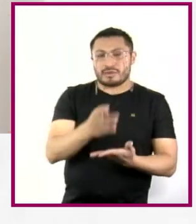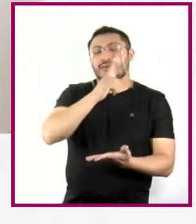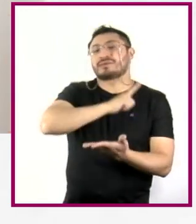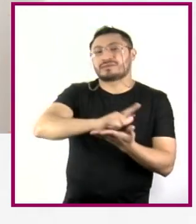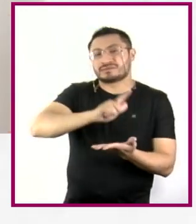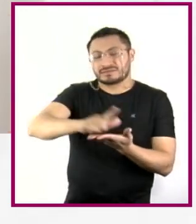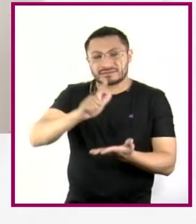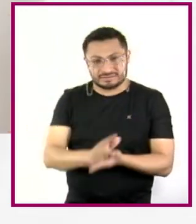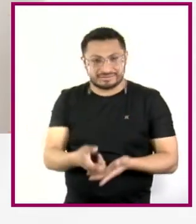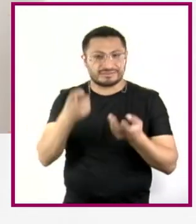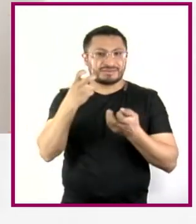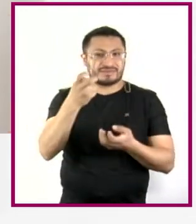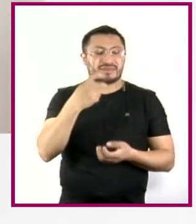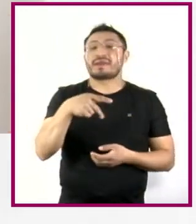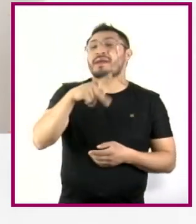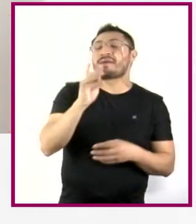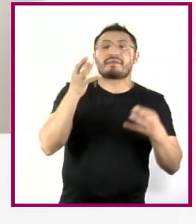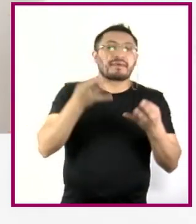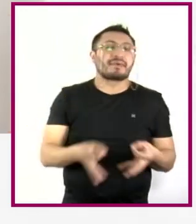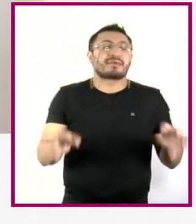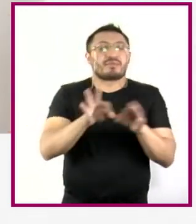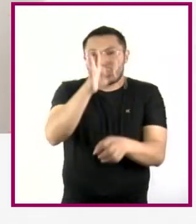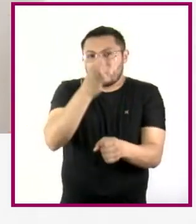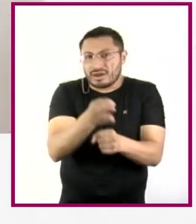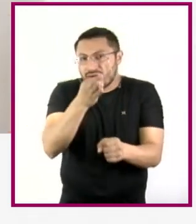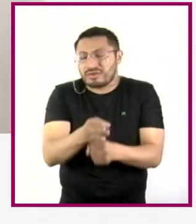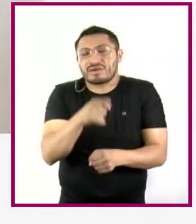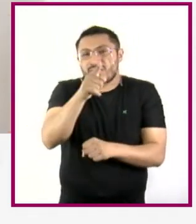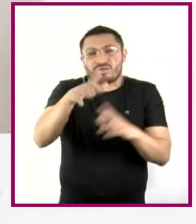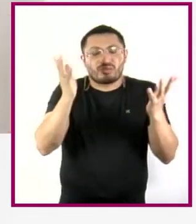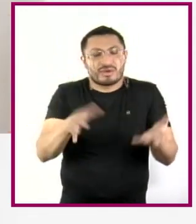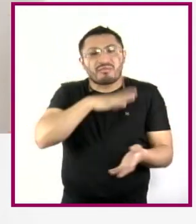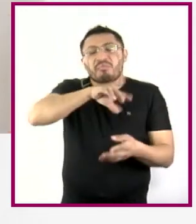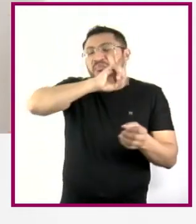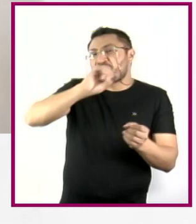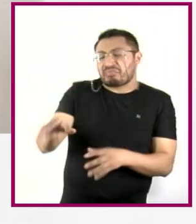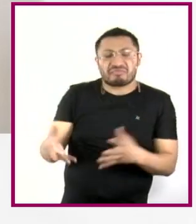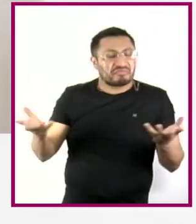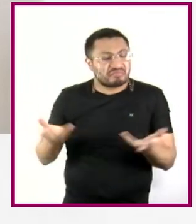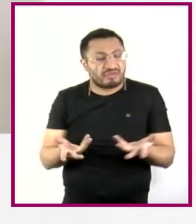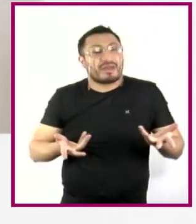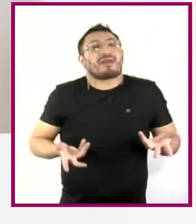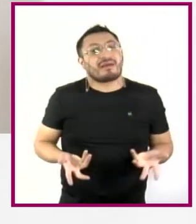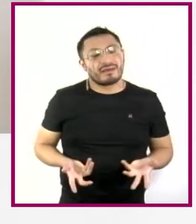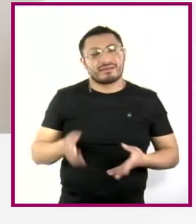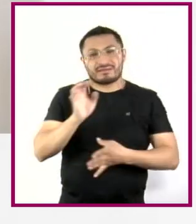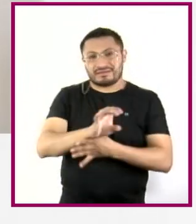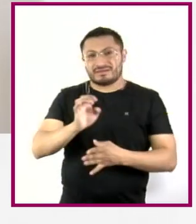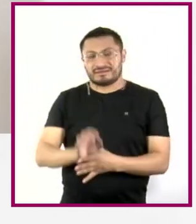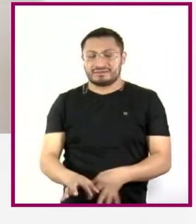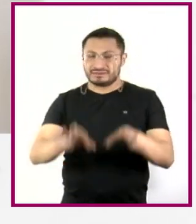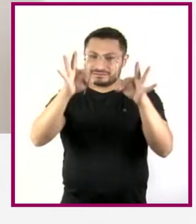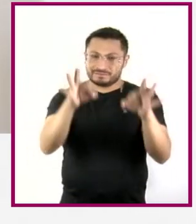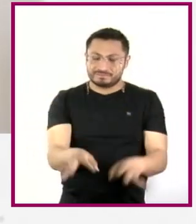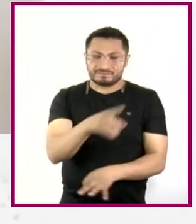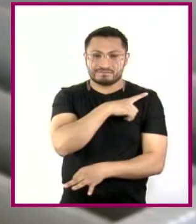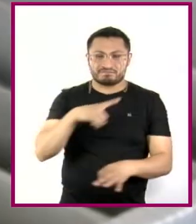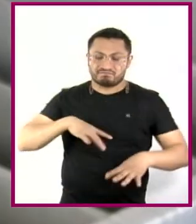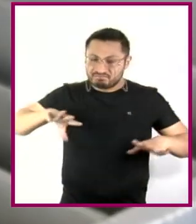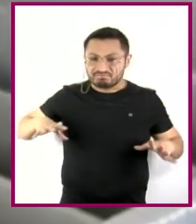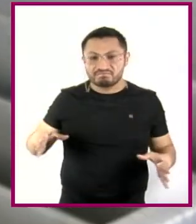potencial contaminador. Pero lo relevante en este momento, una vez que la contaminación ya se ha producido, definitivamente es la reparación del